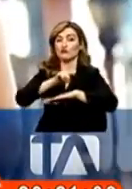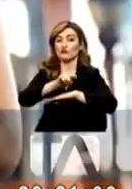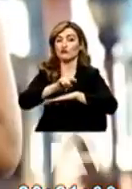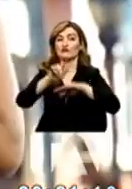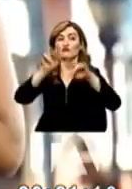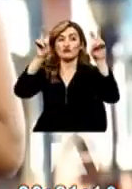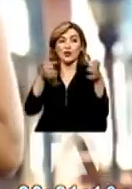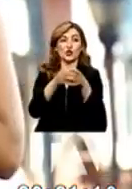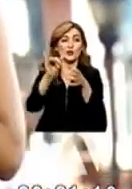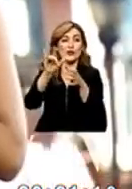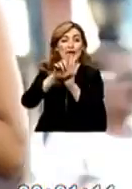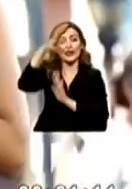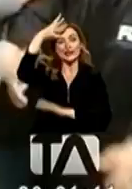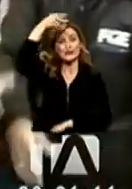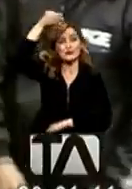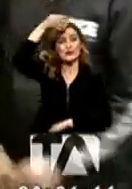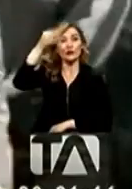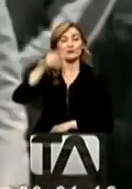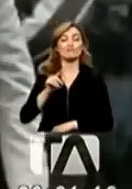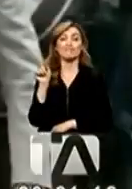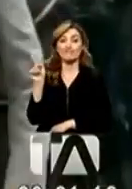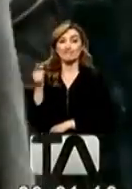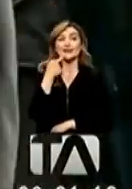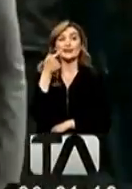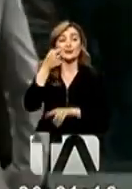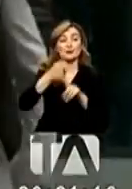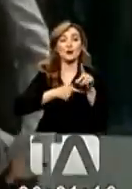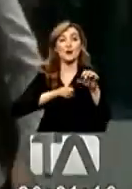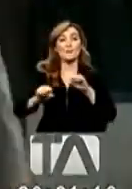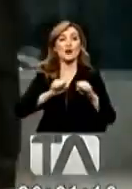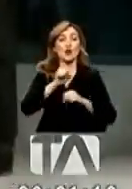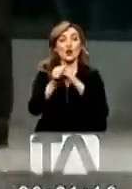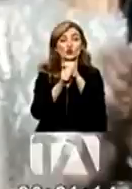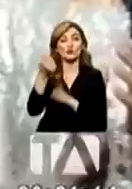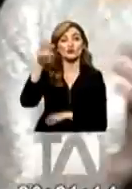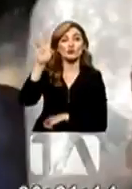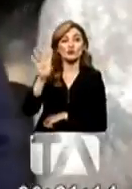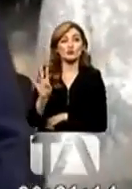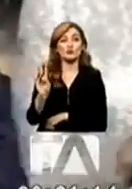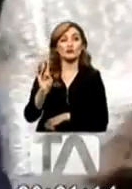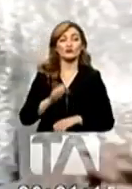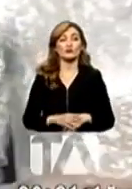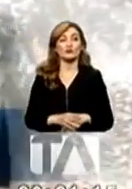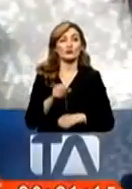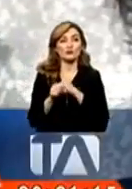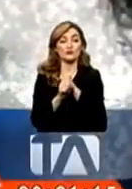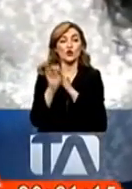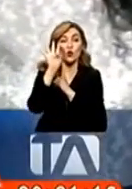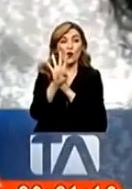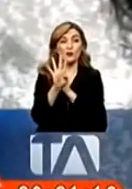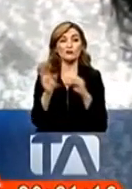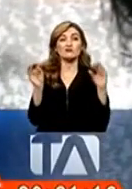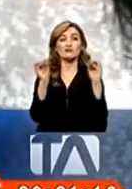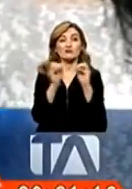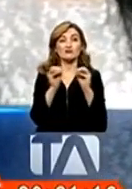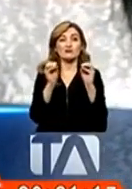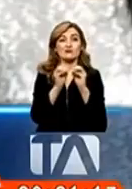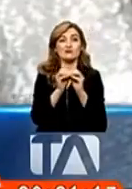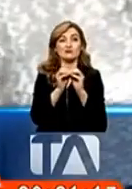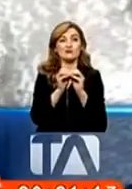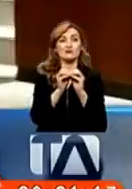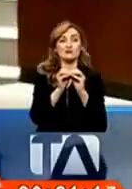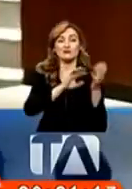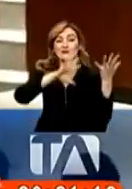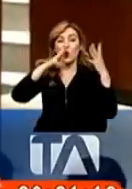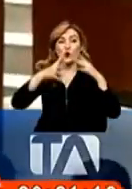el delito de asociación ilícita. Esto decía en mayo del 2017. 4 años más de maravillosa